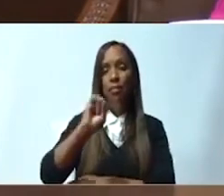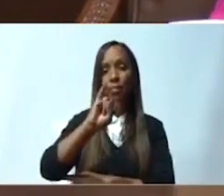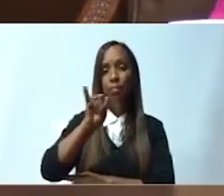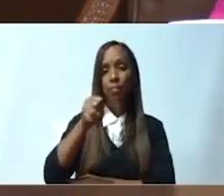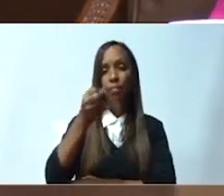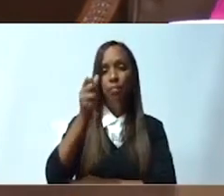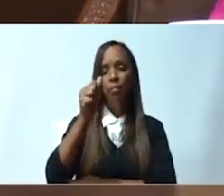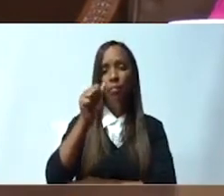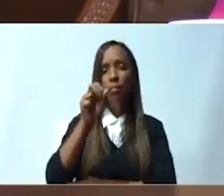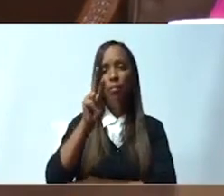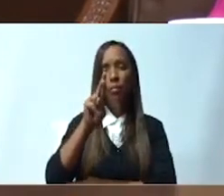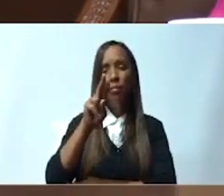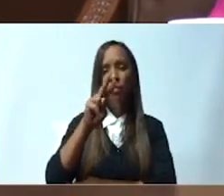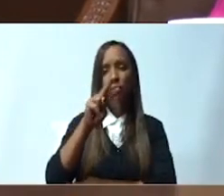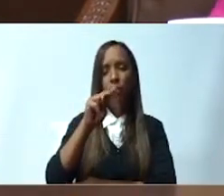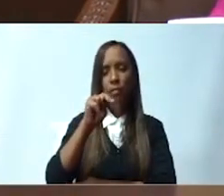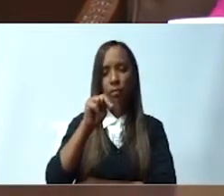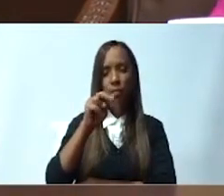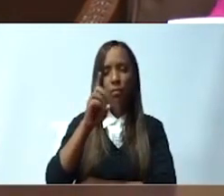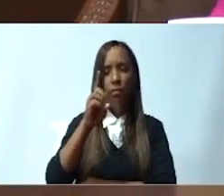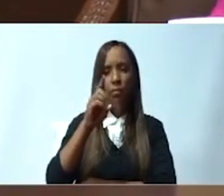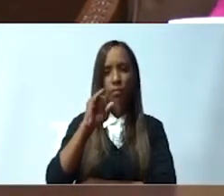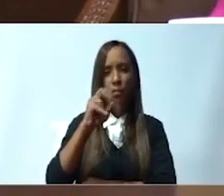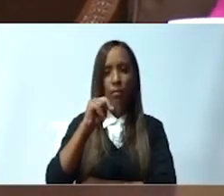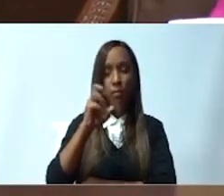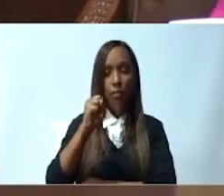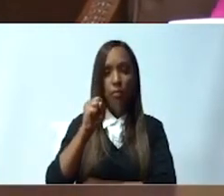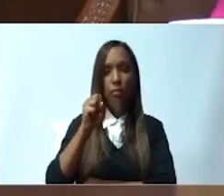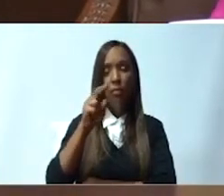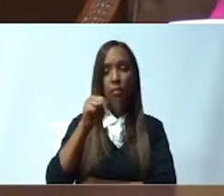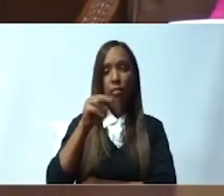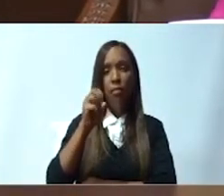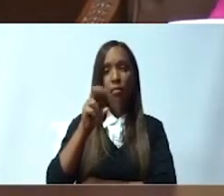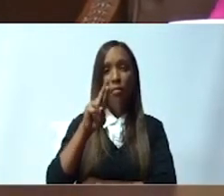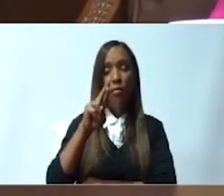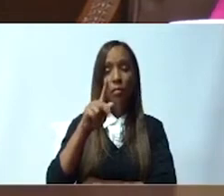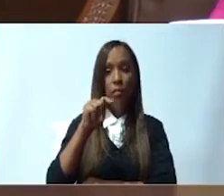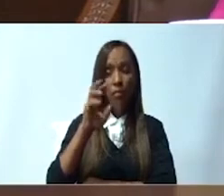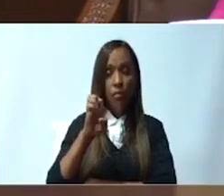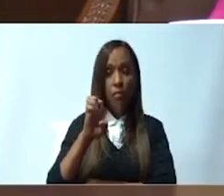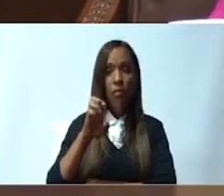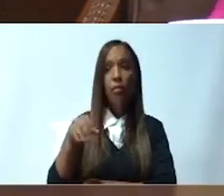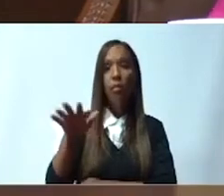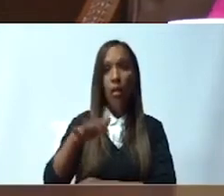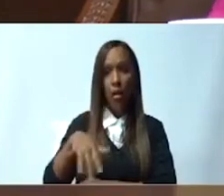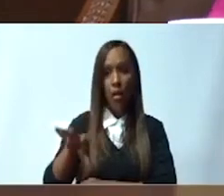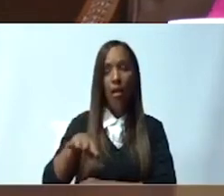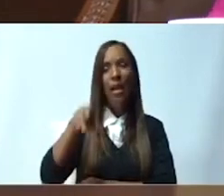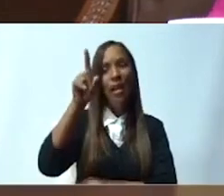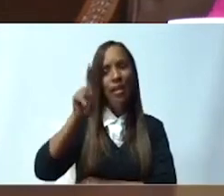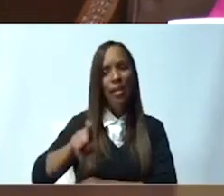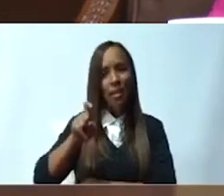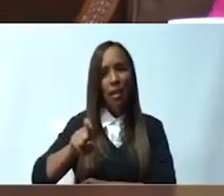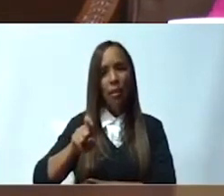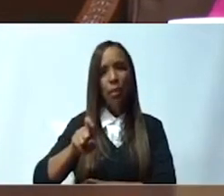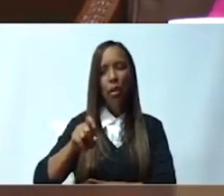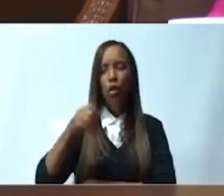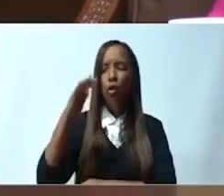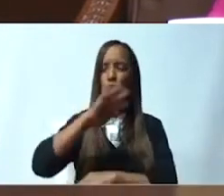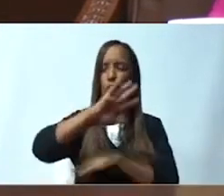Los Jardines del Norte, lugar ubicado en el centro de la circunscripción número 2 del Distrito